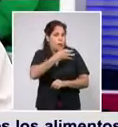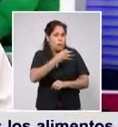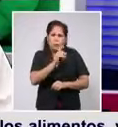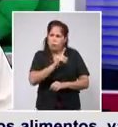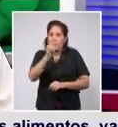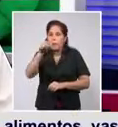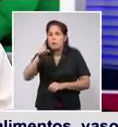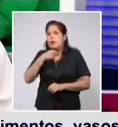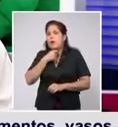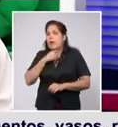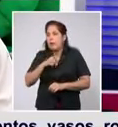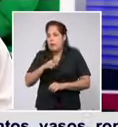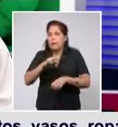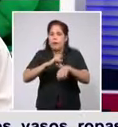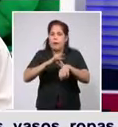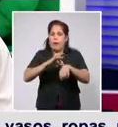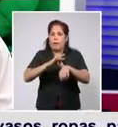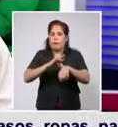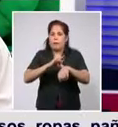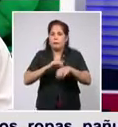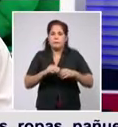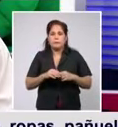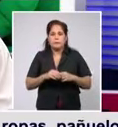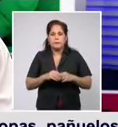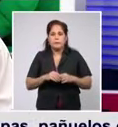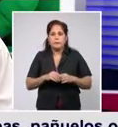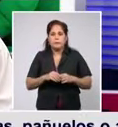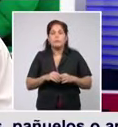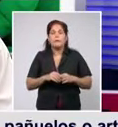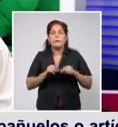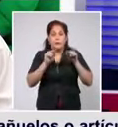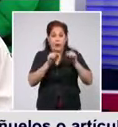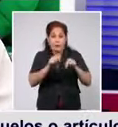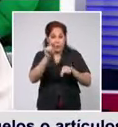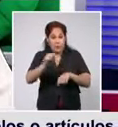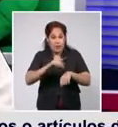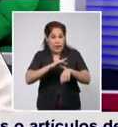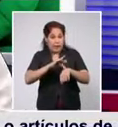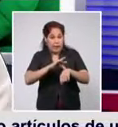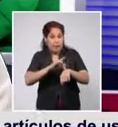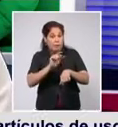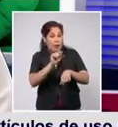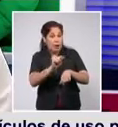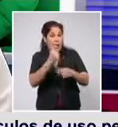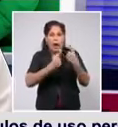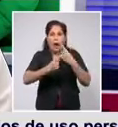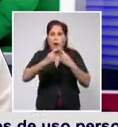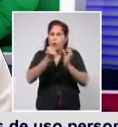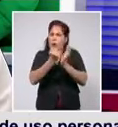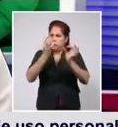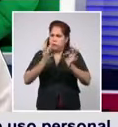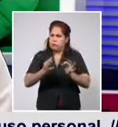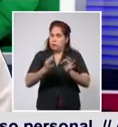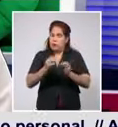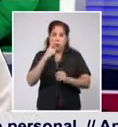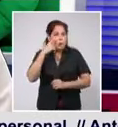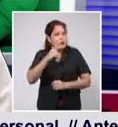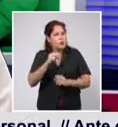que han tenido la enfermedad y que con una seguridad, algunos que no conocen bien el